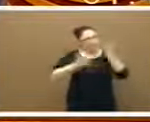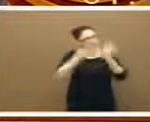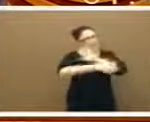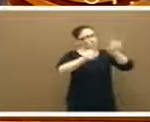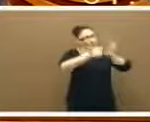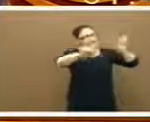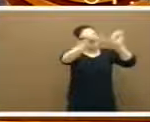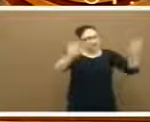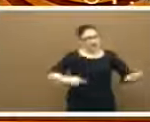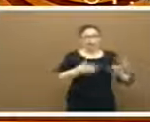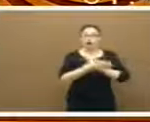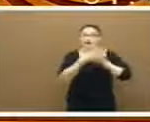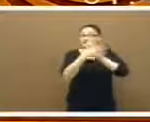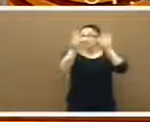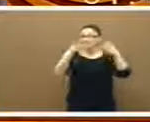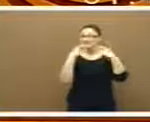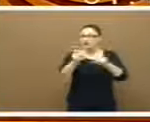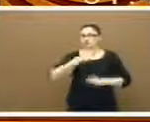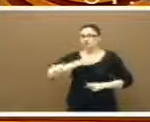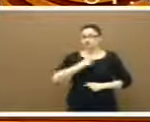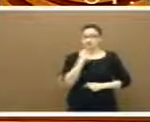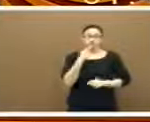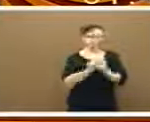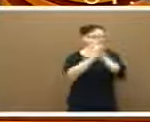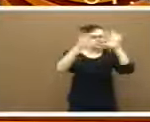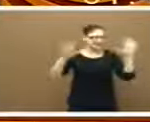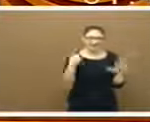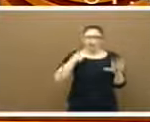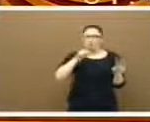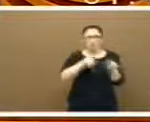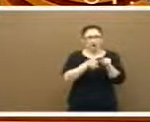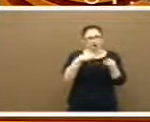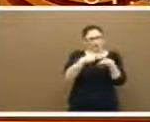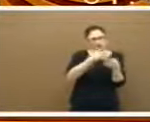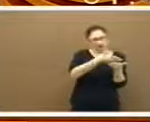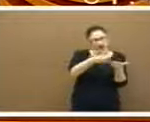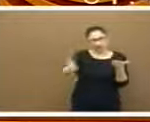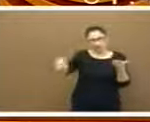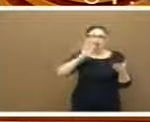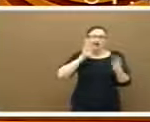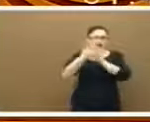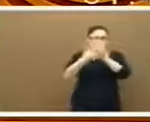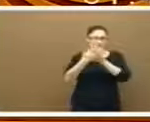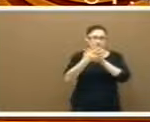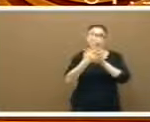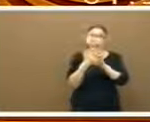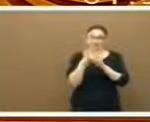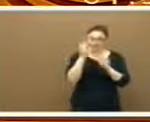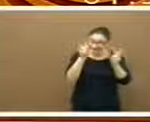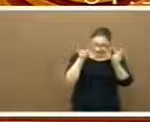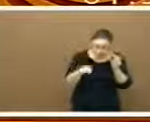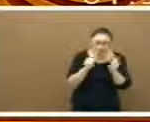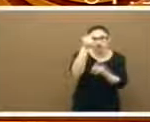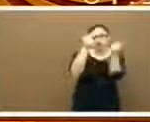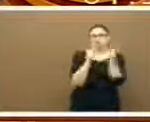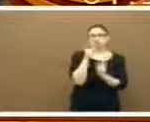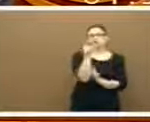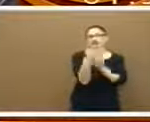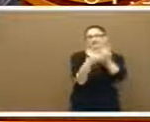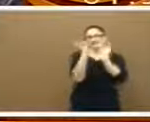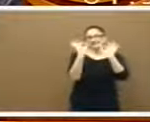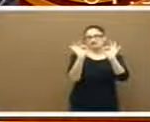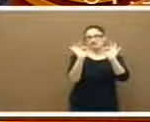me estoy refiriendo a mi sección, y evidentemente todo eso, junto con las demás cosas, será de lo que se trate en el presupuesto, porque lo de